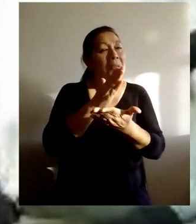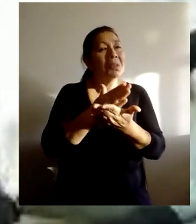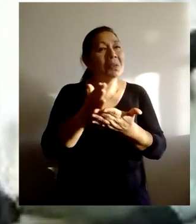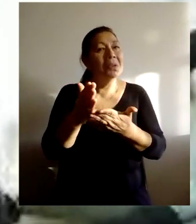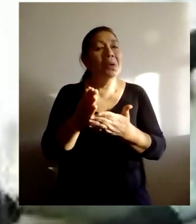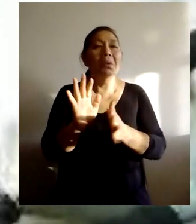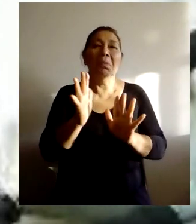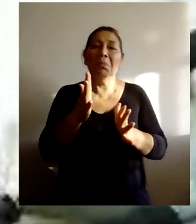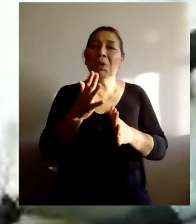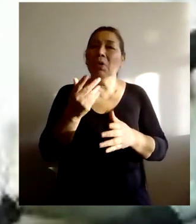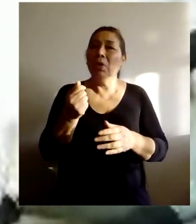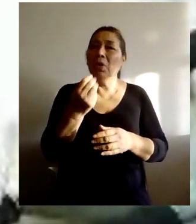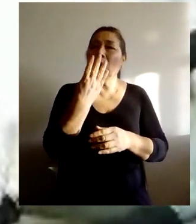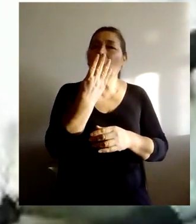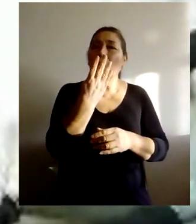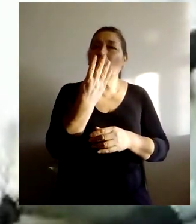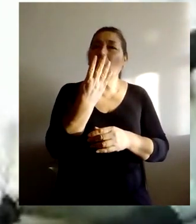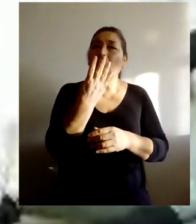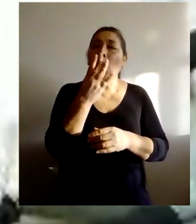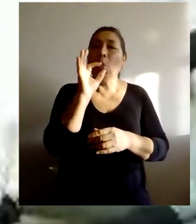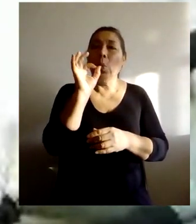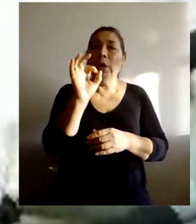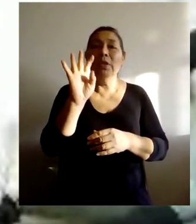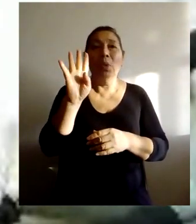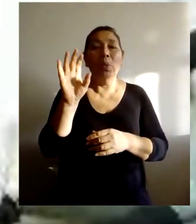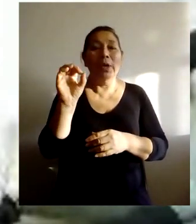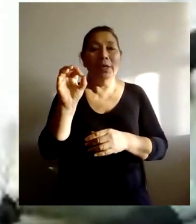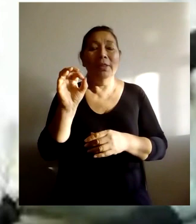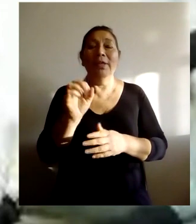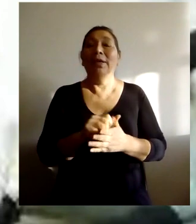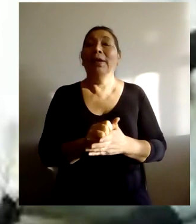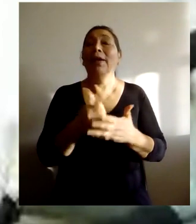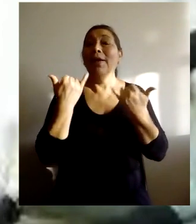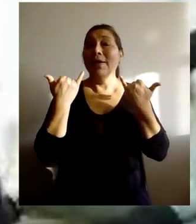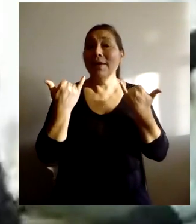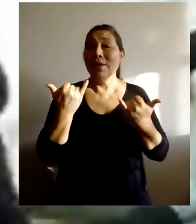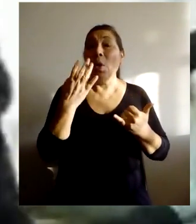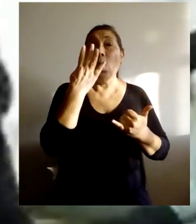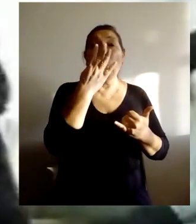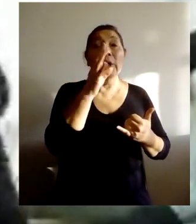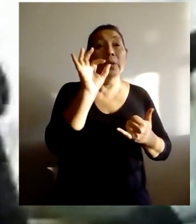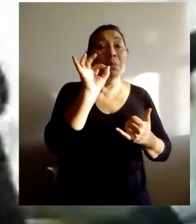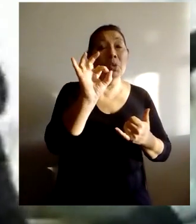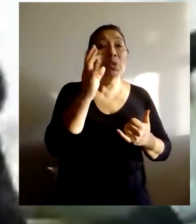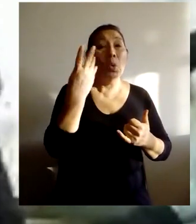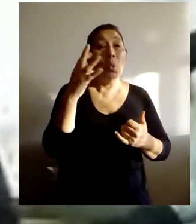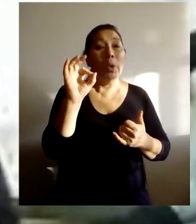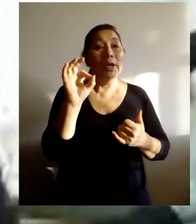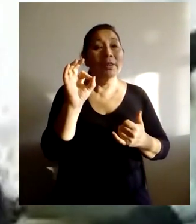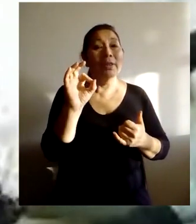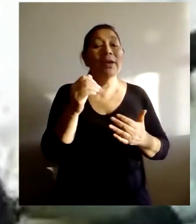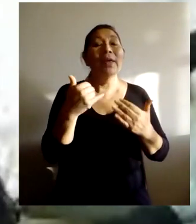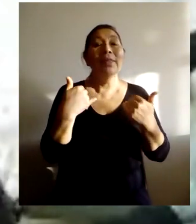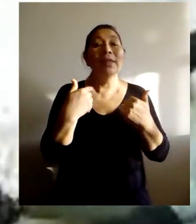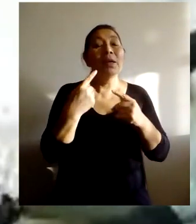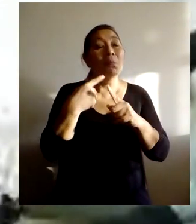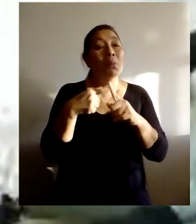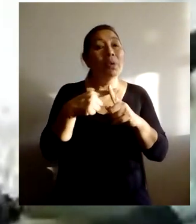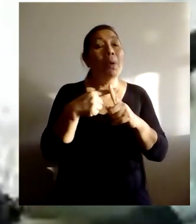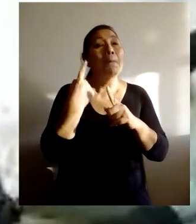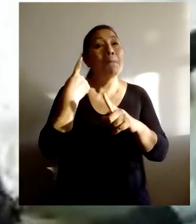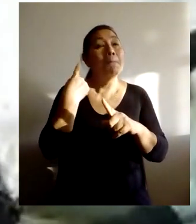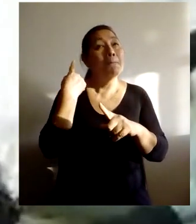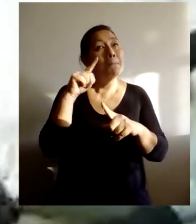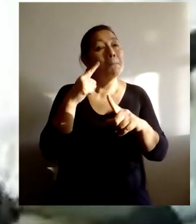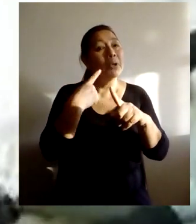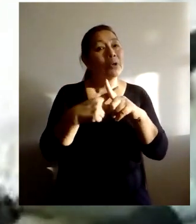entre 30 arroja la suma de 4.40. Y esta 4.40 es lo que se debe